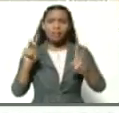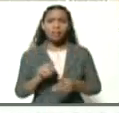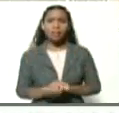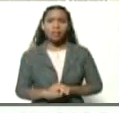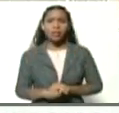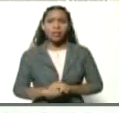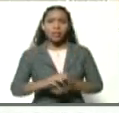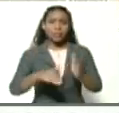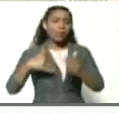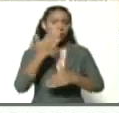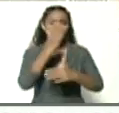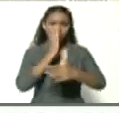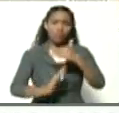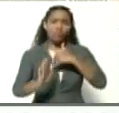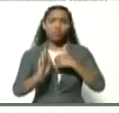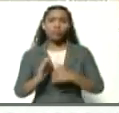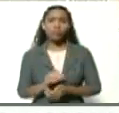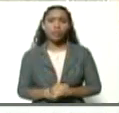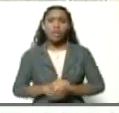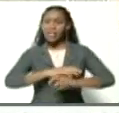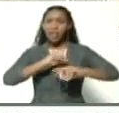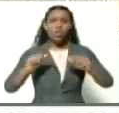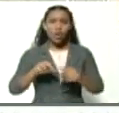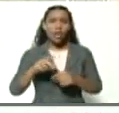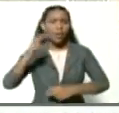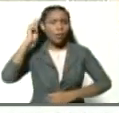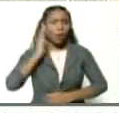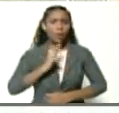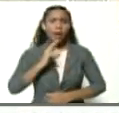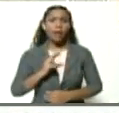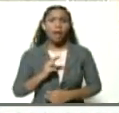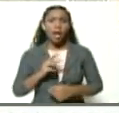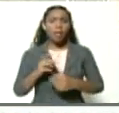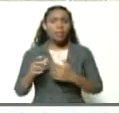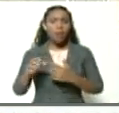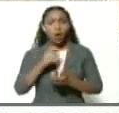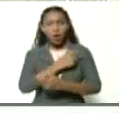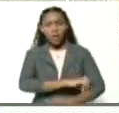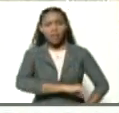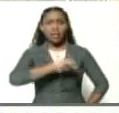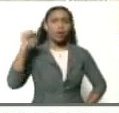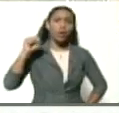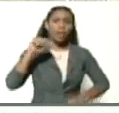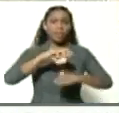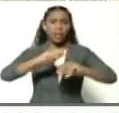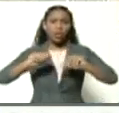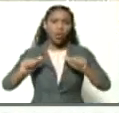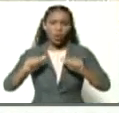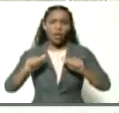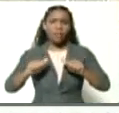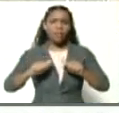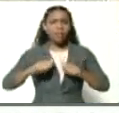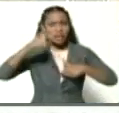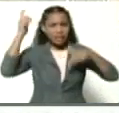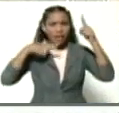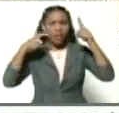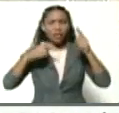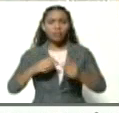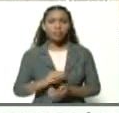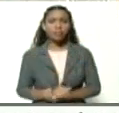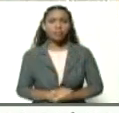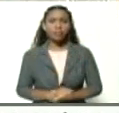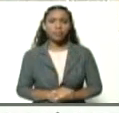De pueblo noble. Territorio de Bolívar, de los libertadores. El territorio de Hugo Chávez.